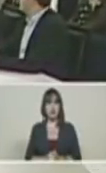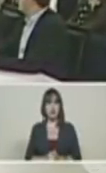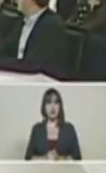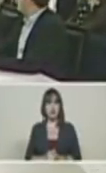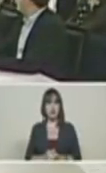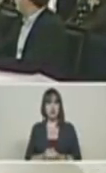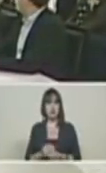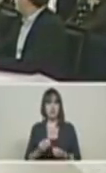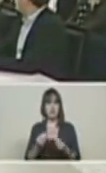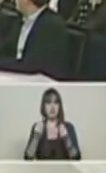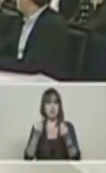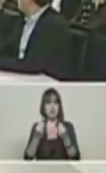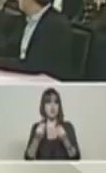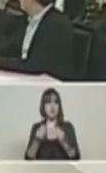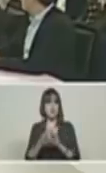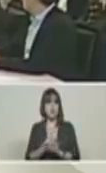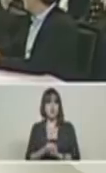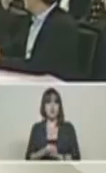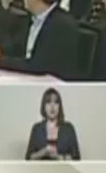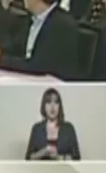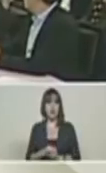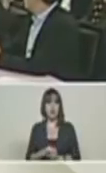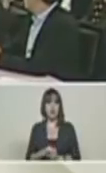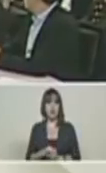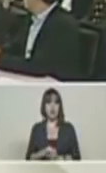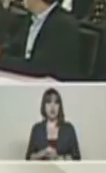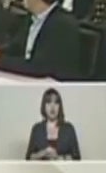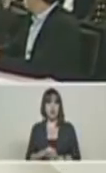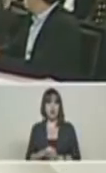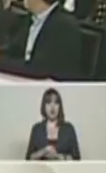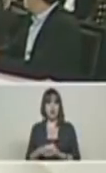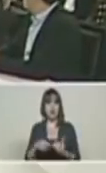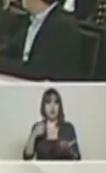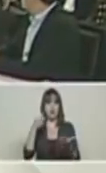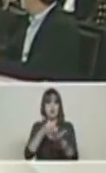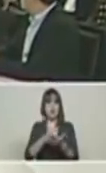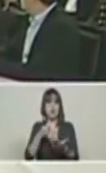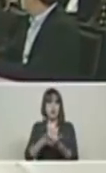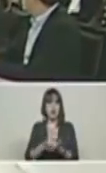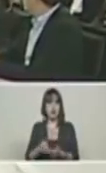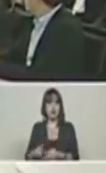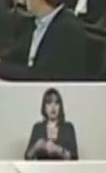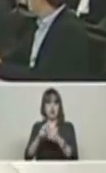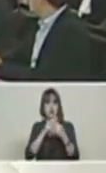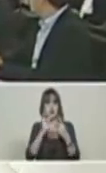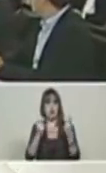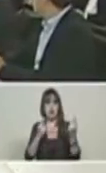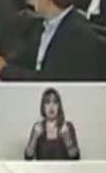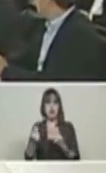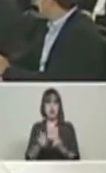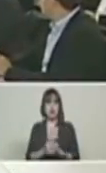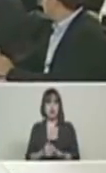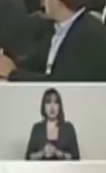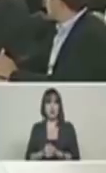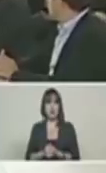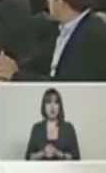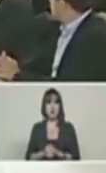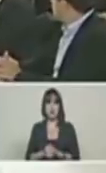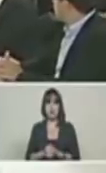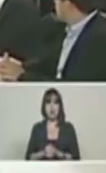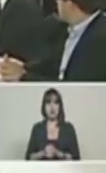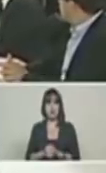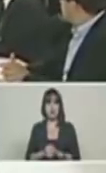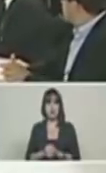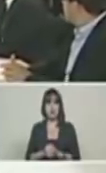Yo le cumplí al país. Crédito en bolívares, tome. ¡Pum! 10.000 millones. Crédito en